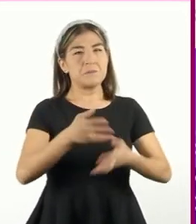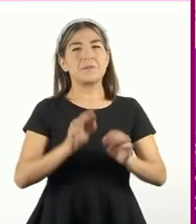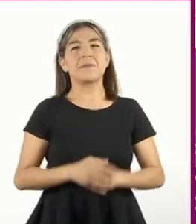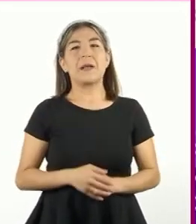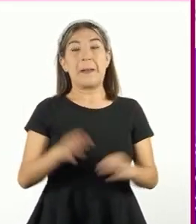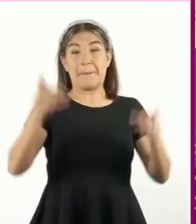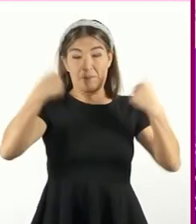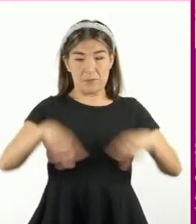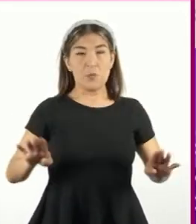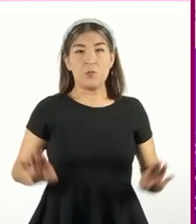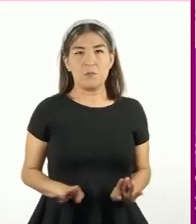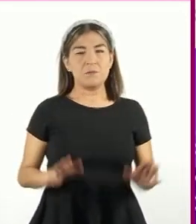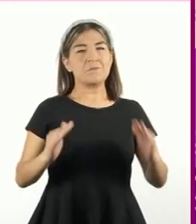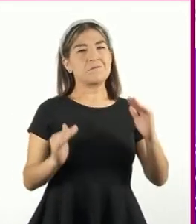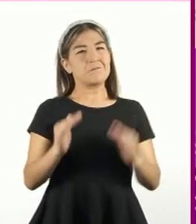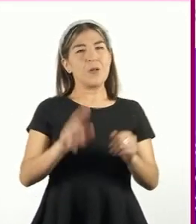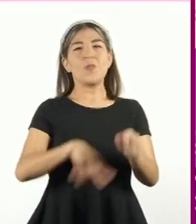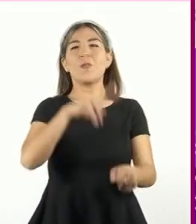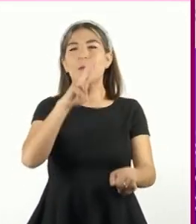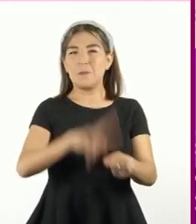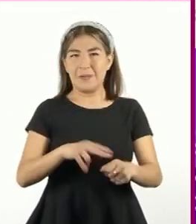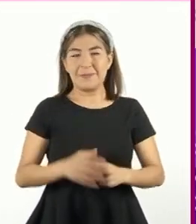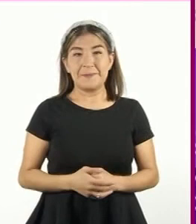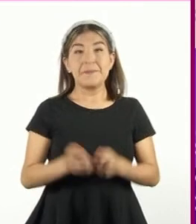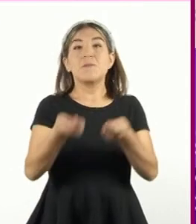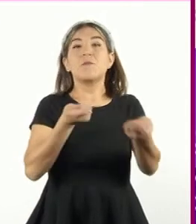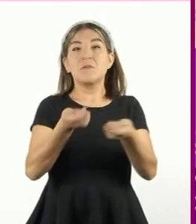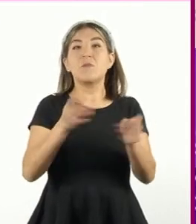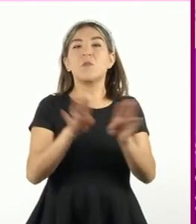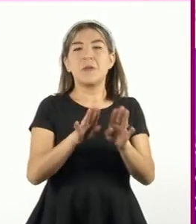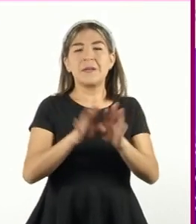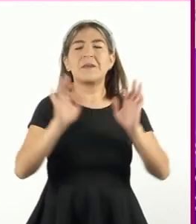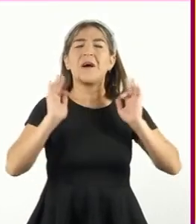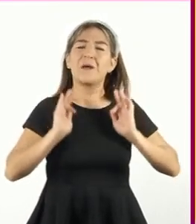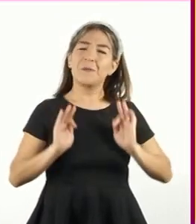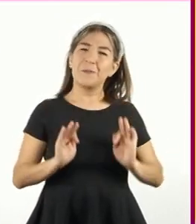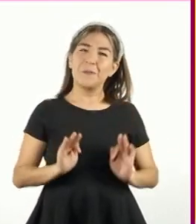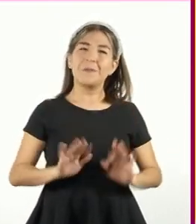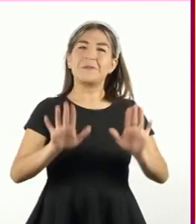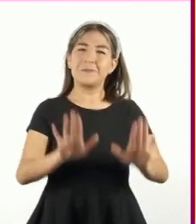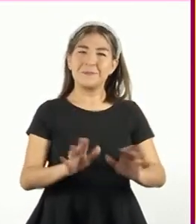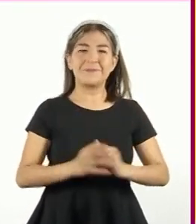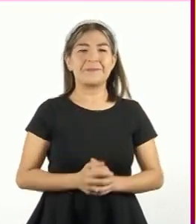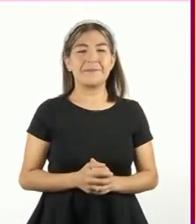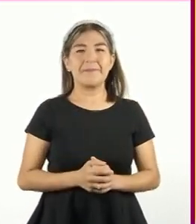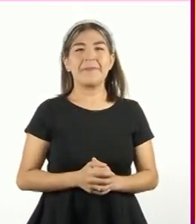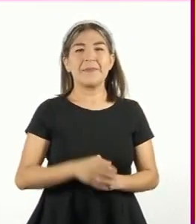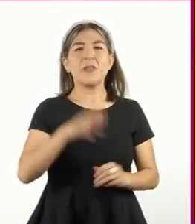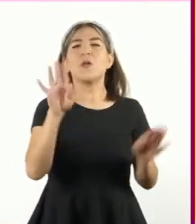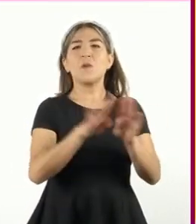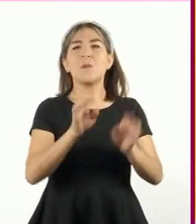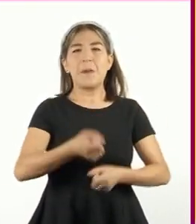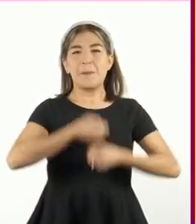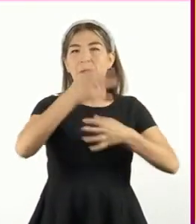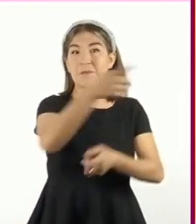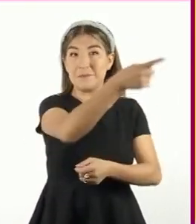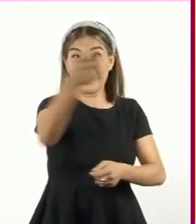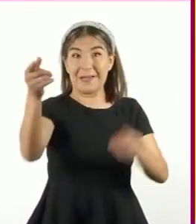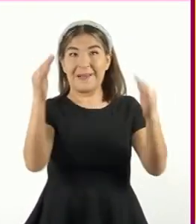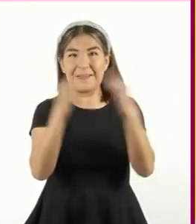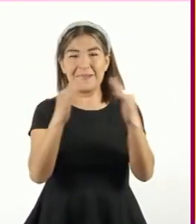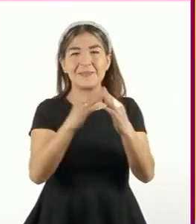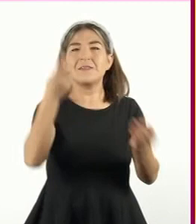la postura está balanceada, los movimientos son relajados. ¿De qué manera reaccionan ustedes ante